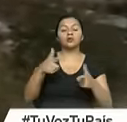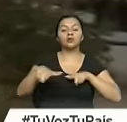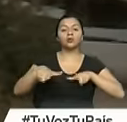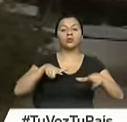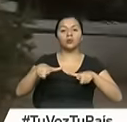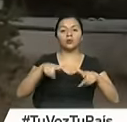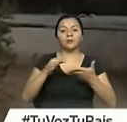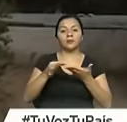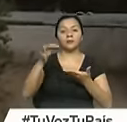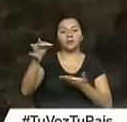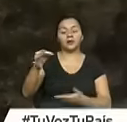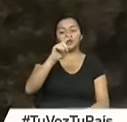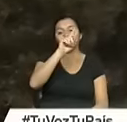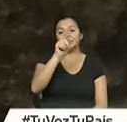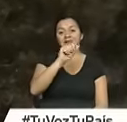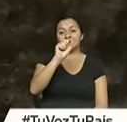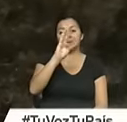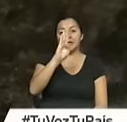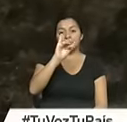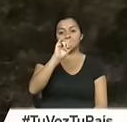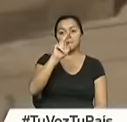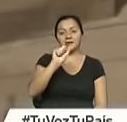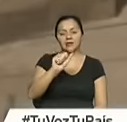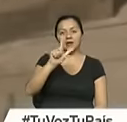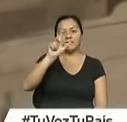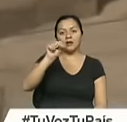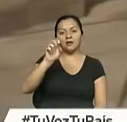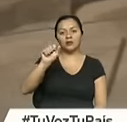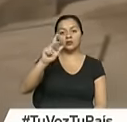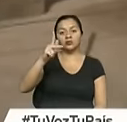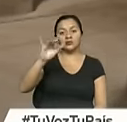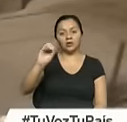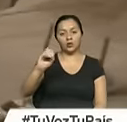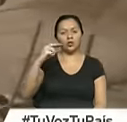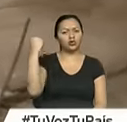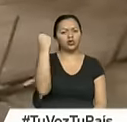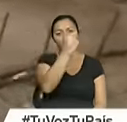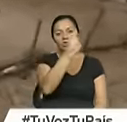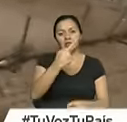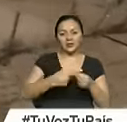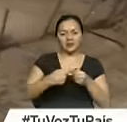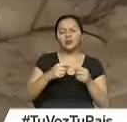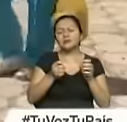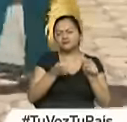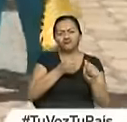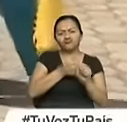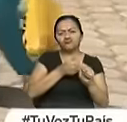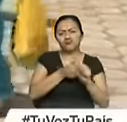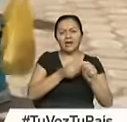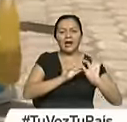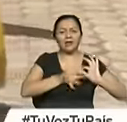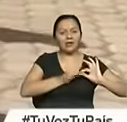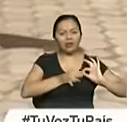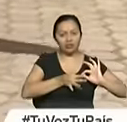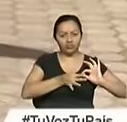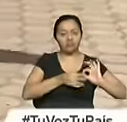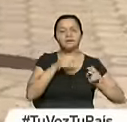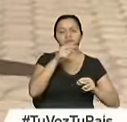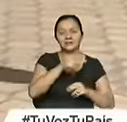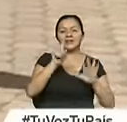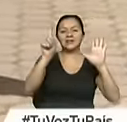las parroquias Zambisa y Llano Chico al norte de Quito. En este lugar de clima templado viven alrededor de